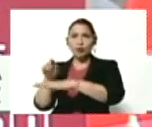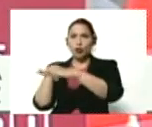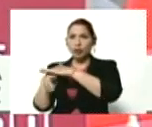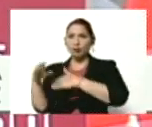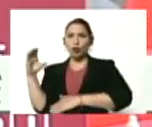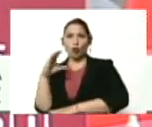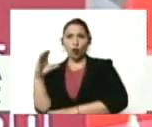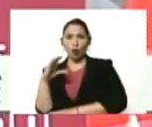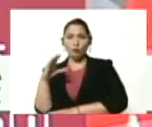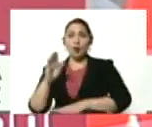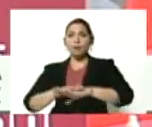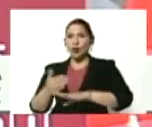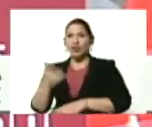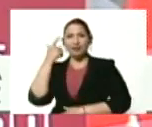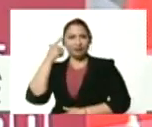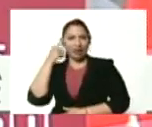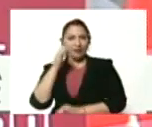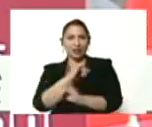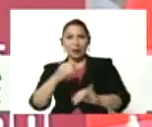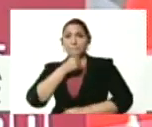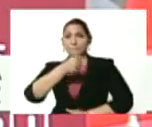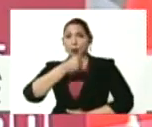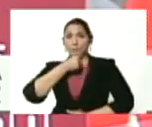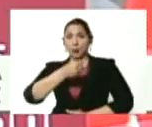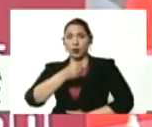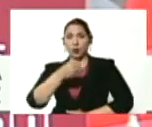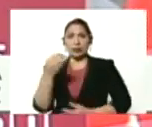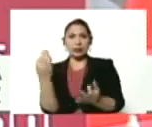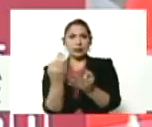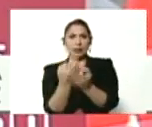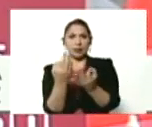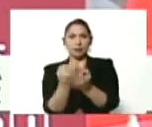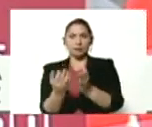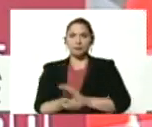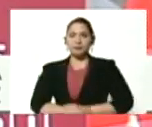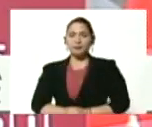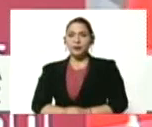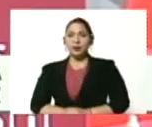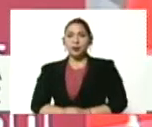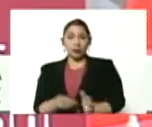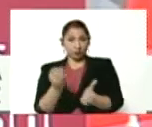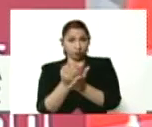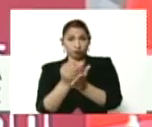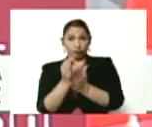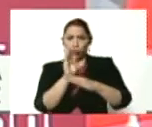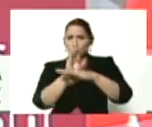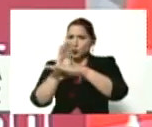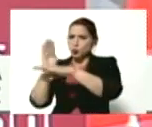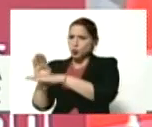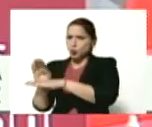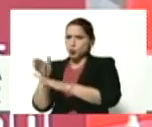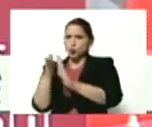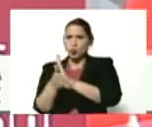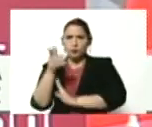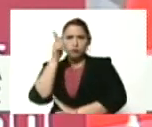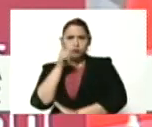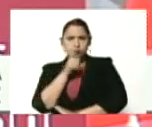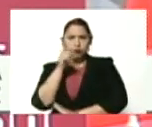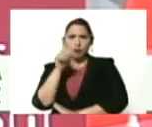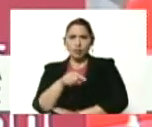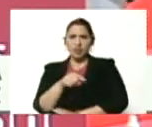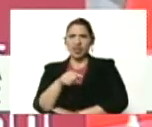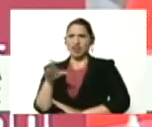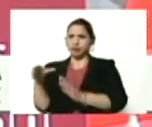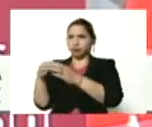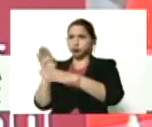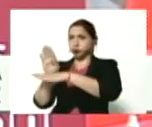ya y está hasta en los medios de comunicación, que siempre le son bastante cuidadosos en el tratamiento de Leopoldo López, en el tratamiento de estos asesinos,